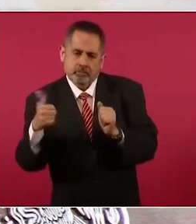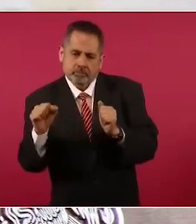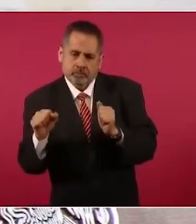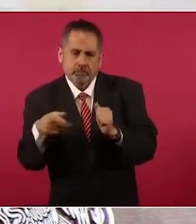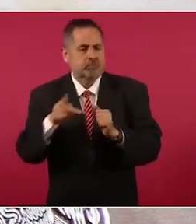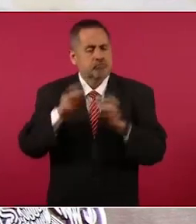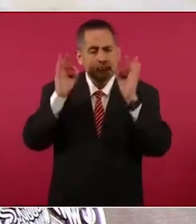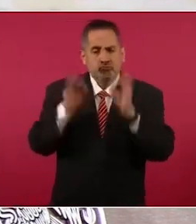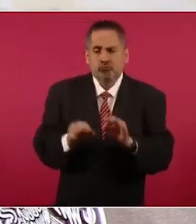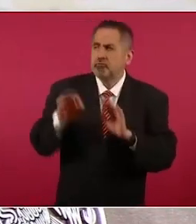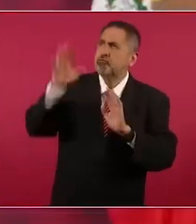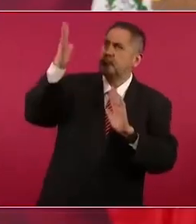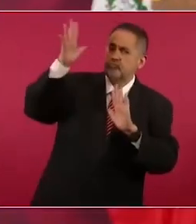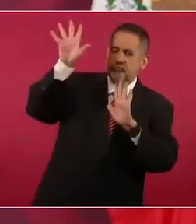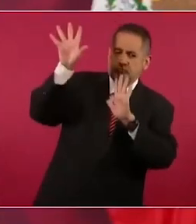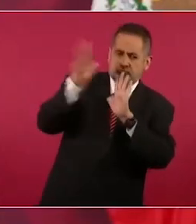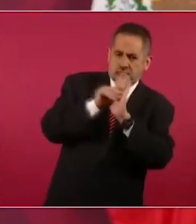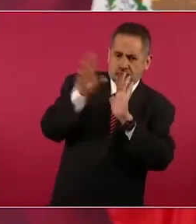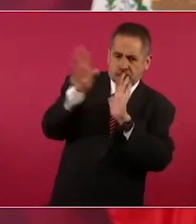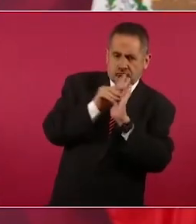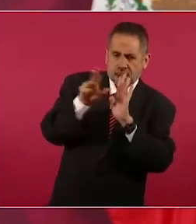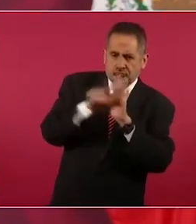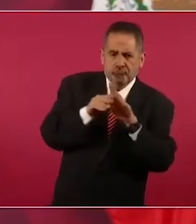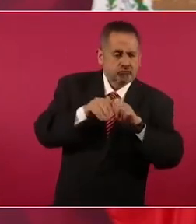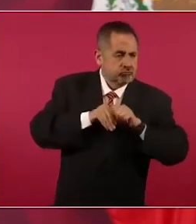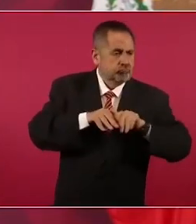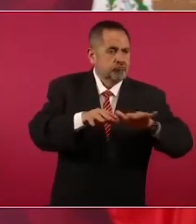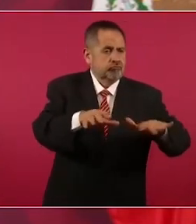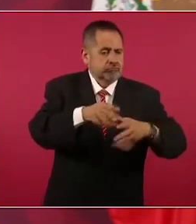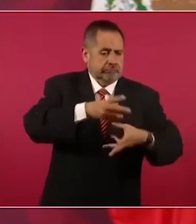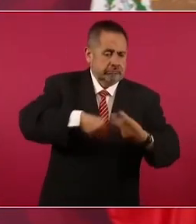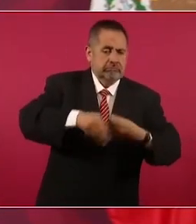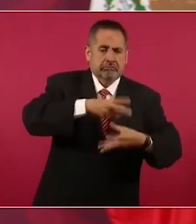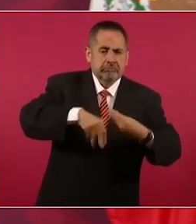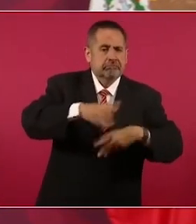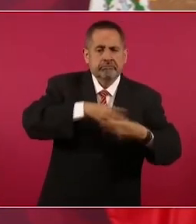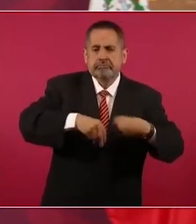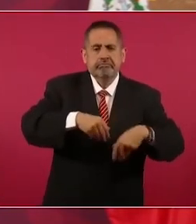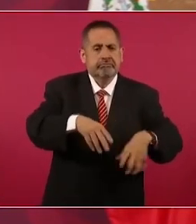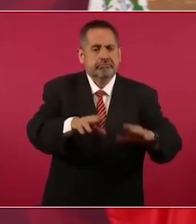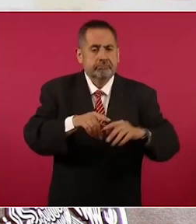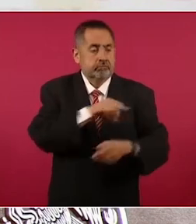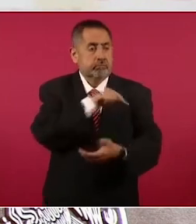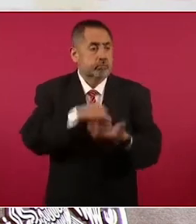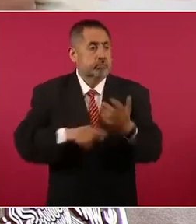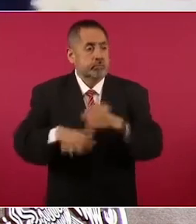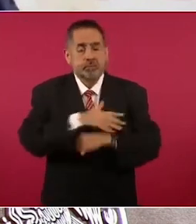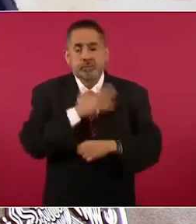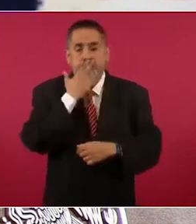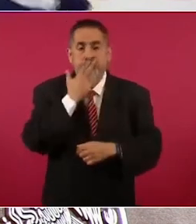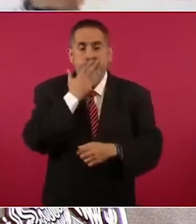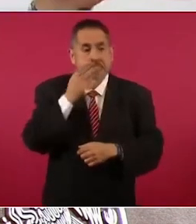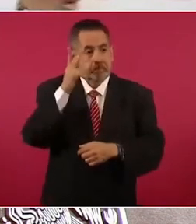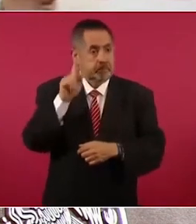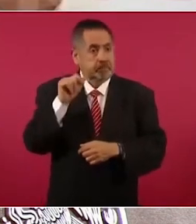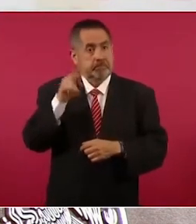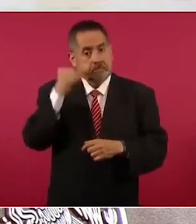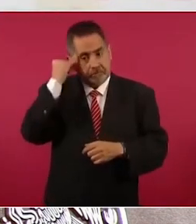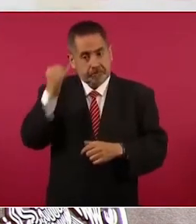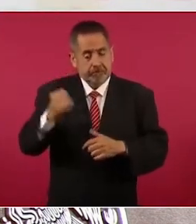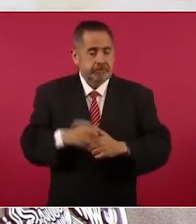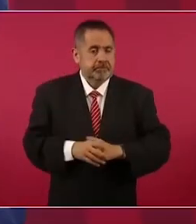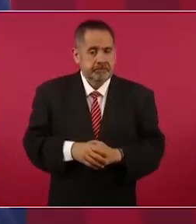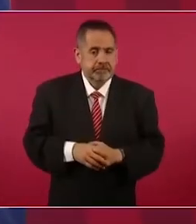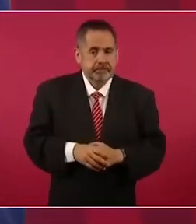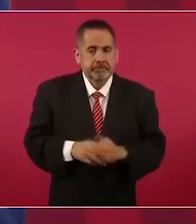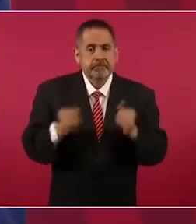producir energía de renovable en Sonora. Ese es un plan,